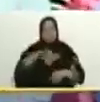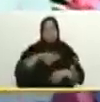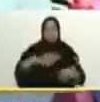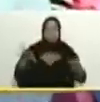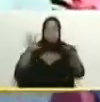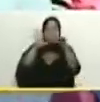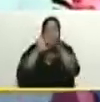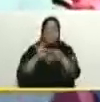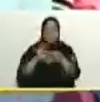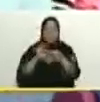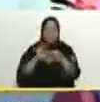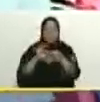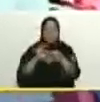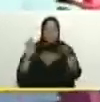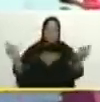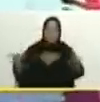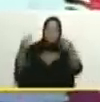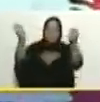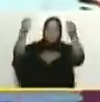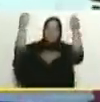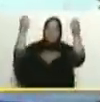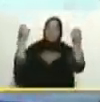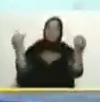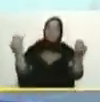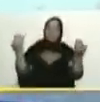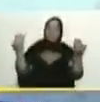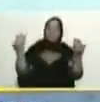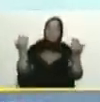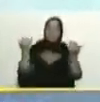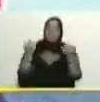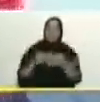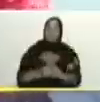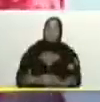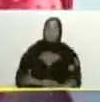Siempre. Y aquel momento,